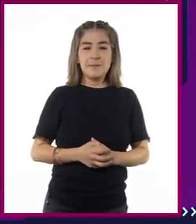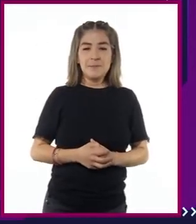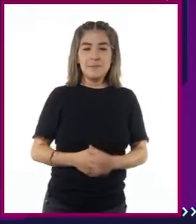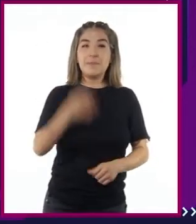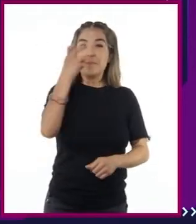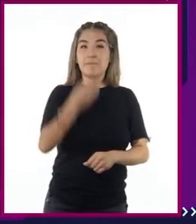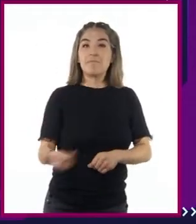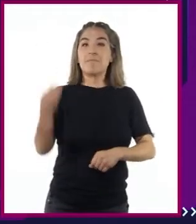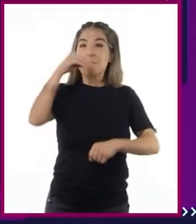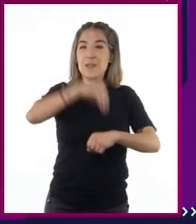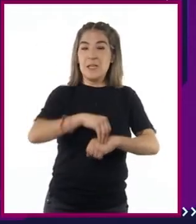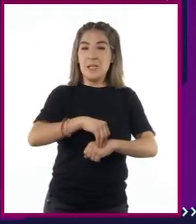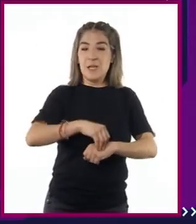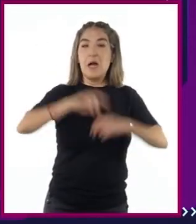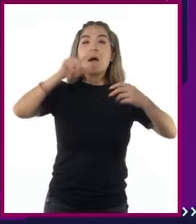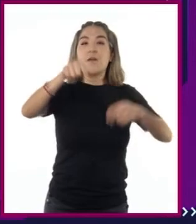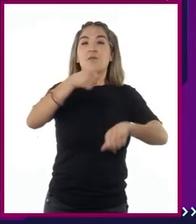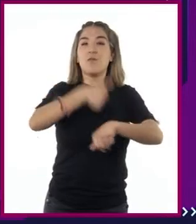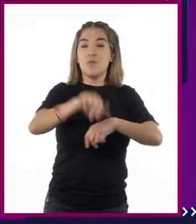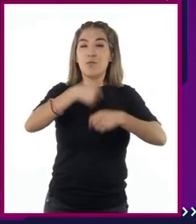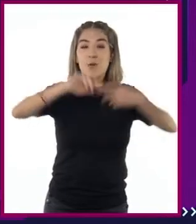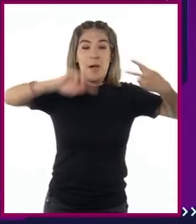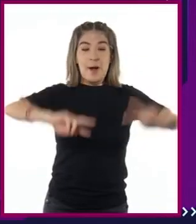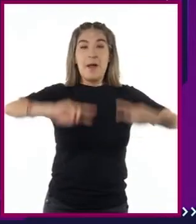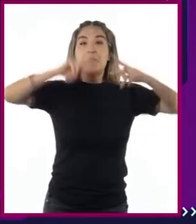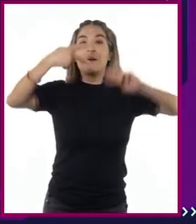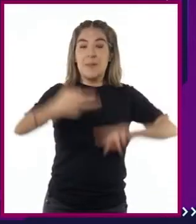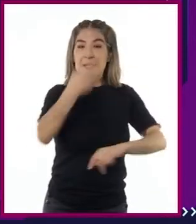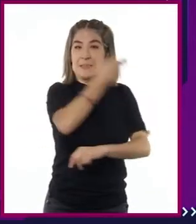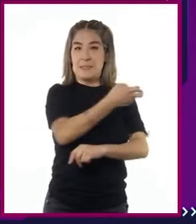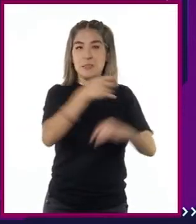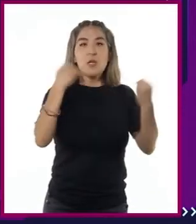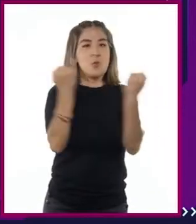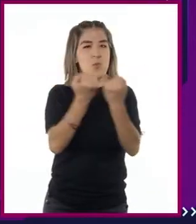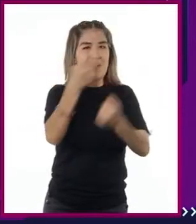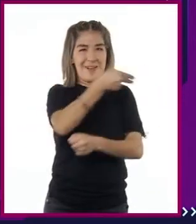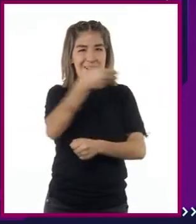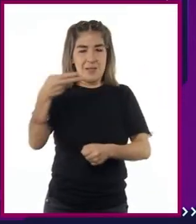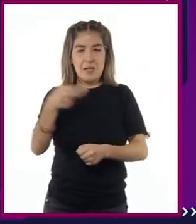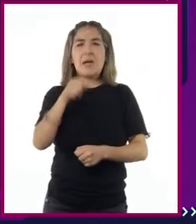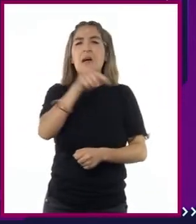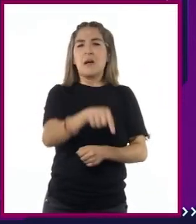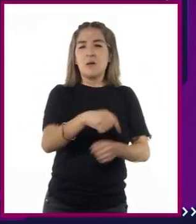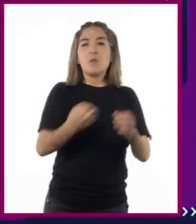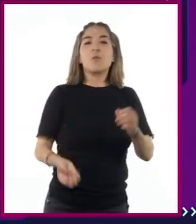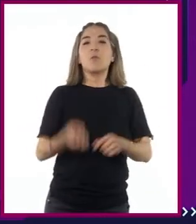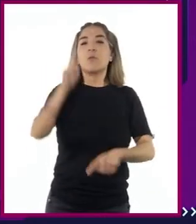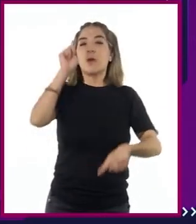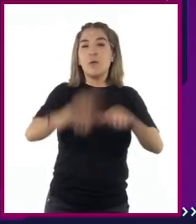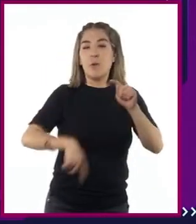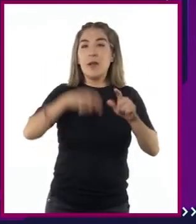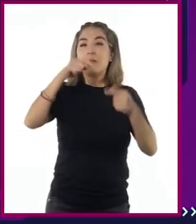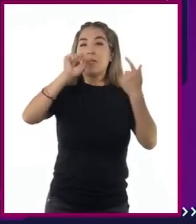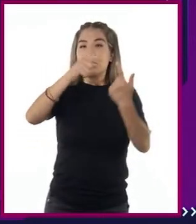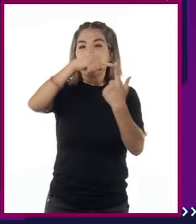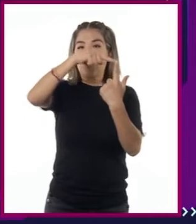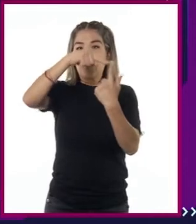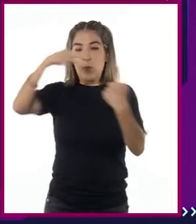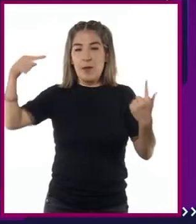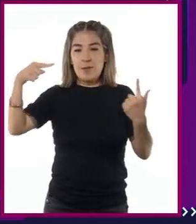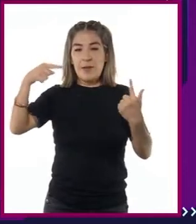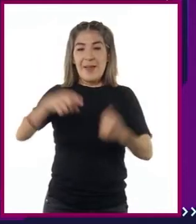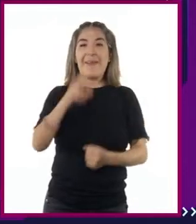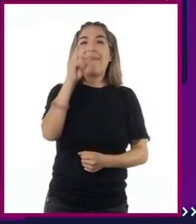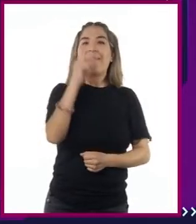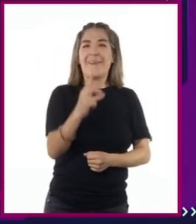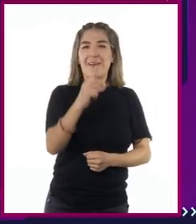Se aplica la operación inversa en ambos miembros de la igualdad para eliminar el cuadrado de la